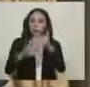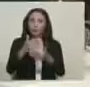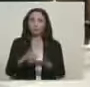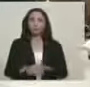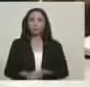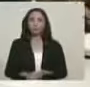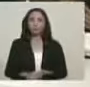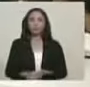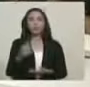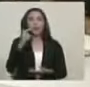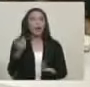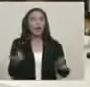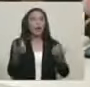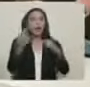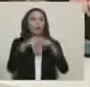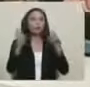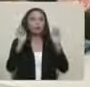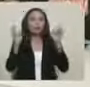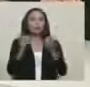otro tema muy importante.